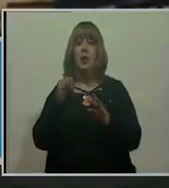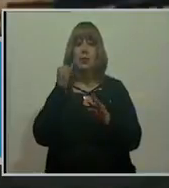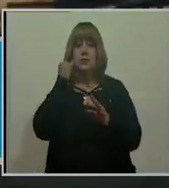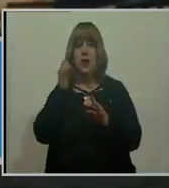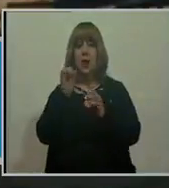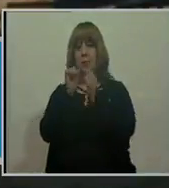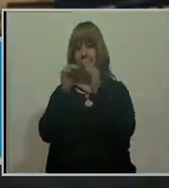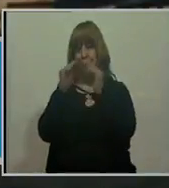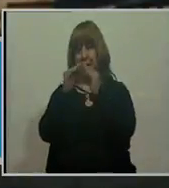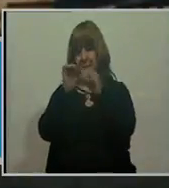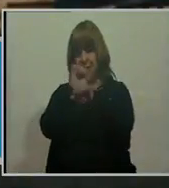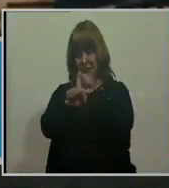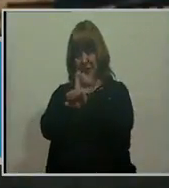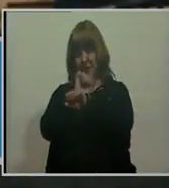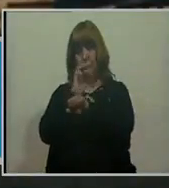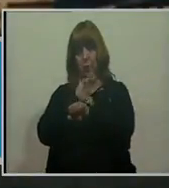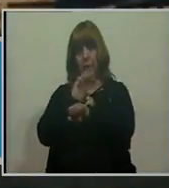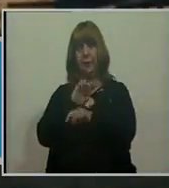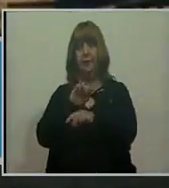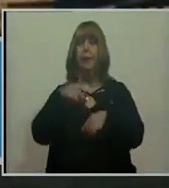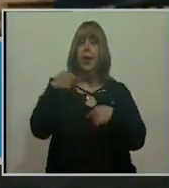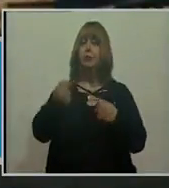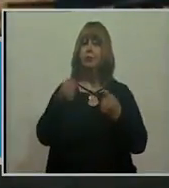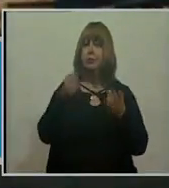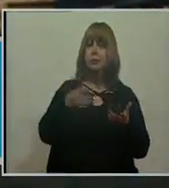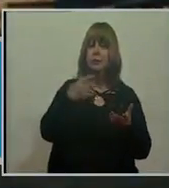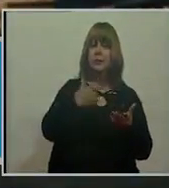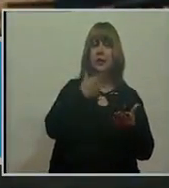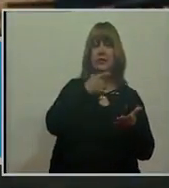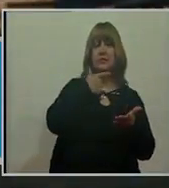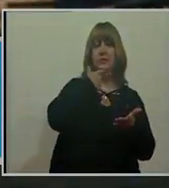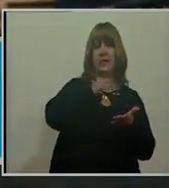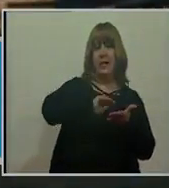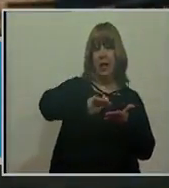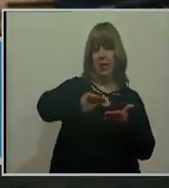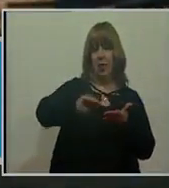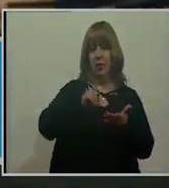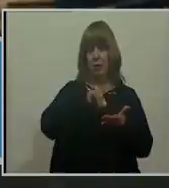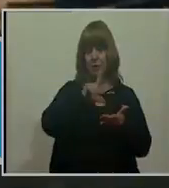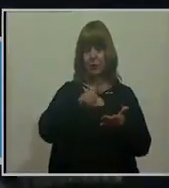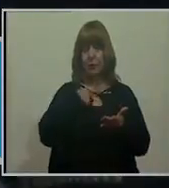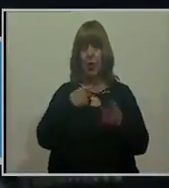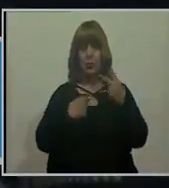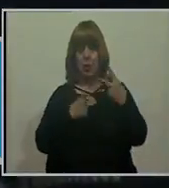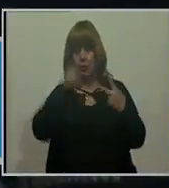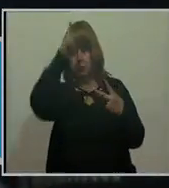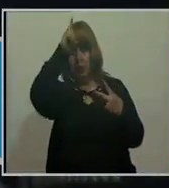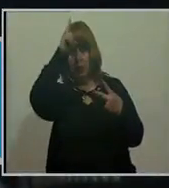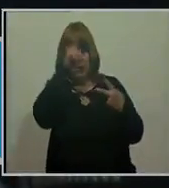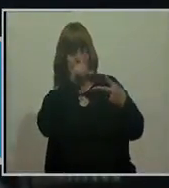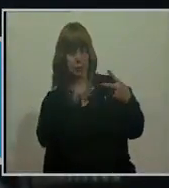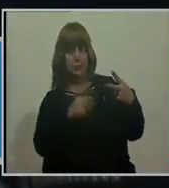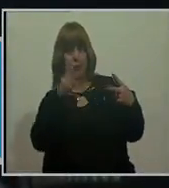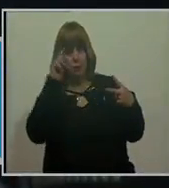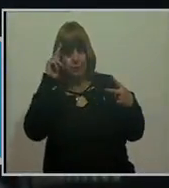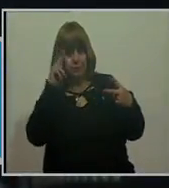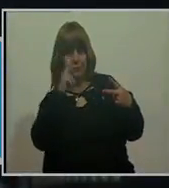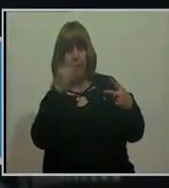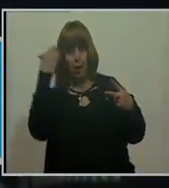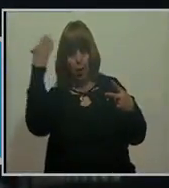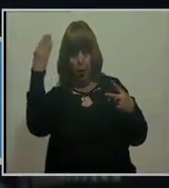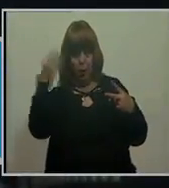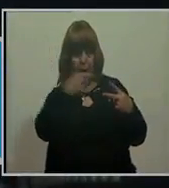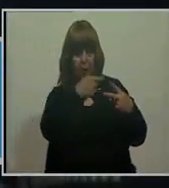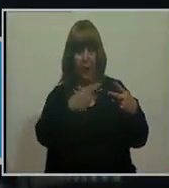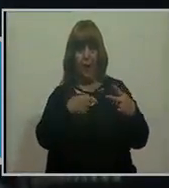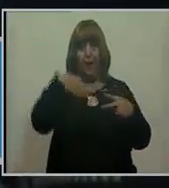Merecido homenaje. La Cámara de Senadores decidió distinguir post-mortem a los dos policías muertos luego de ser atropellados por un sujeto al que perseguían. El